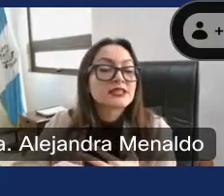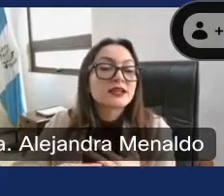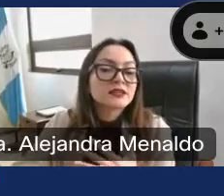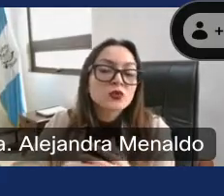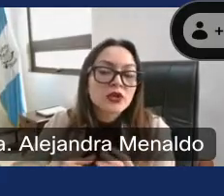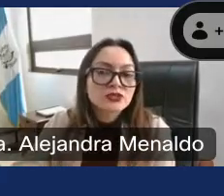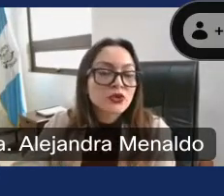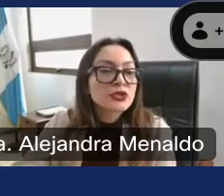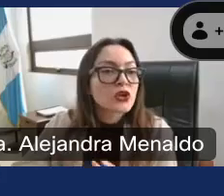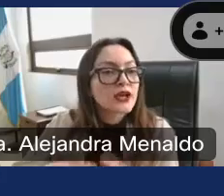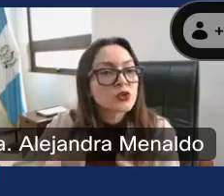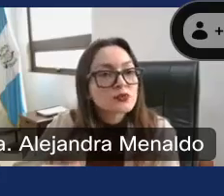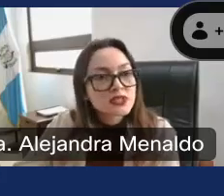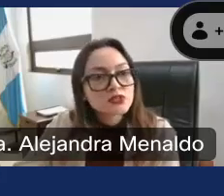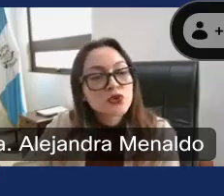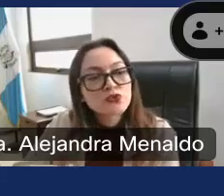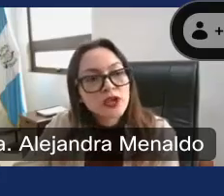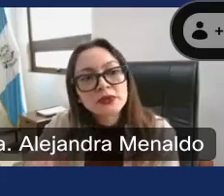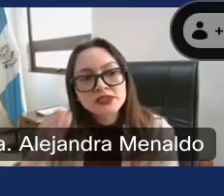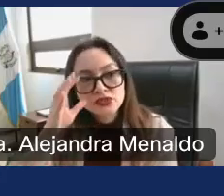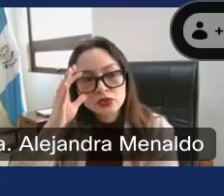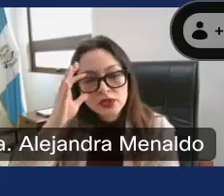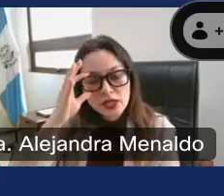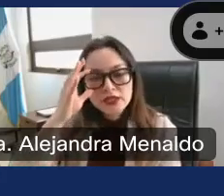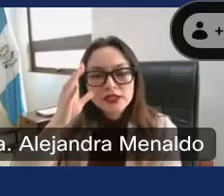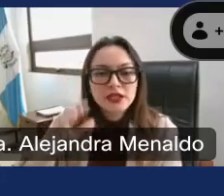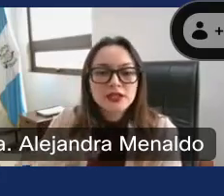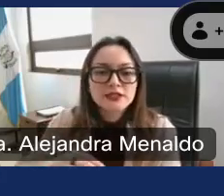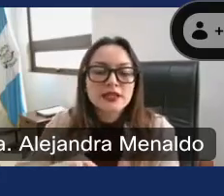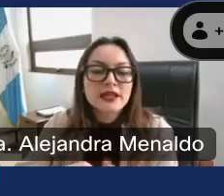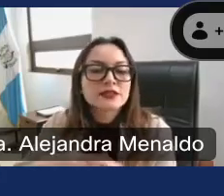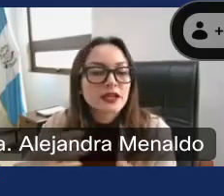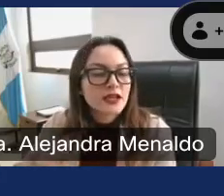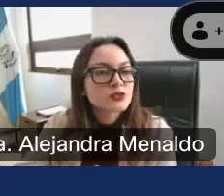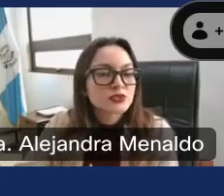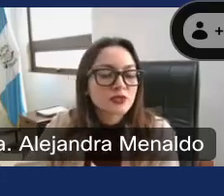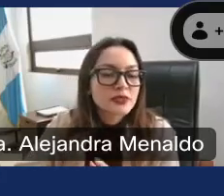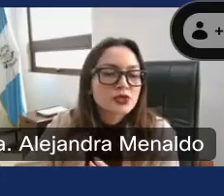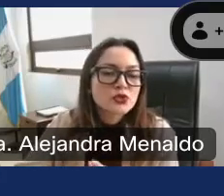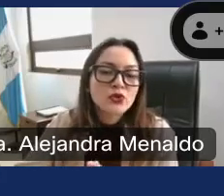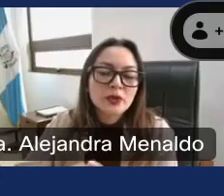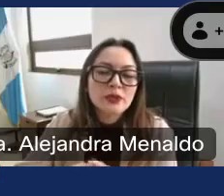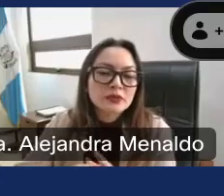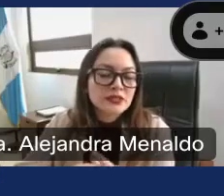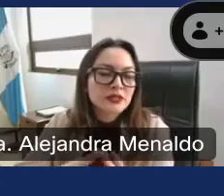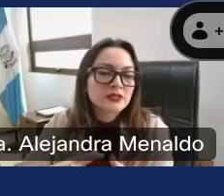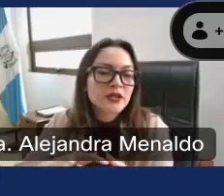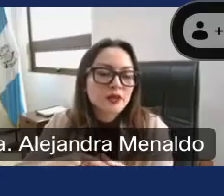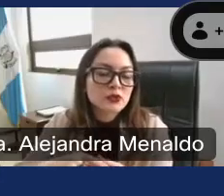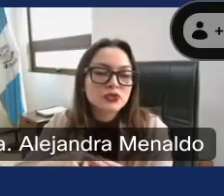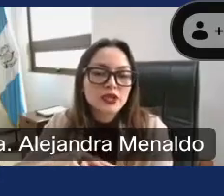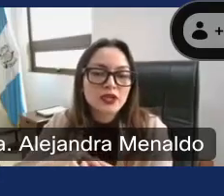de que es la articulación y no la atomización o fragmentación de la entrega de estos servicios, lo que permite